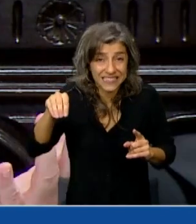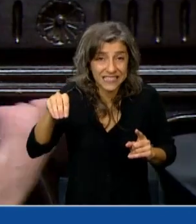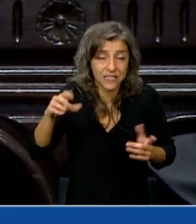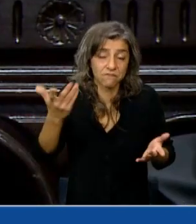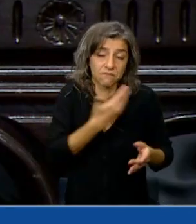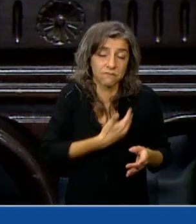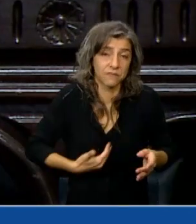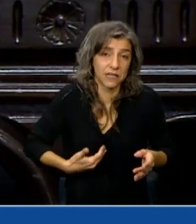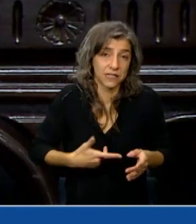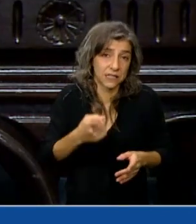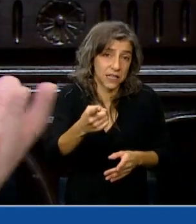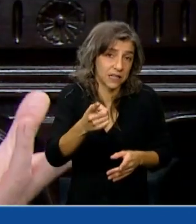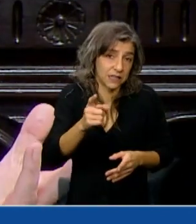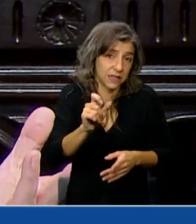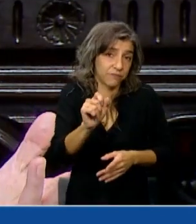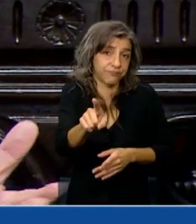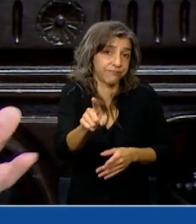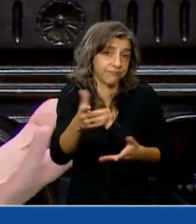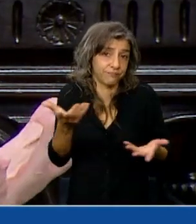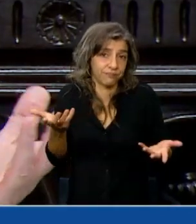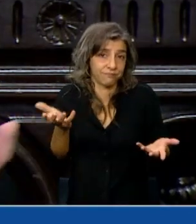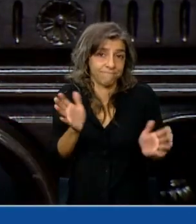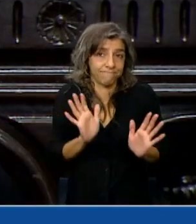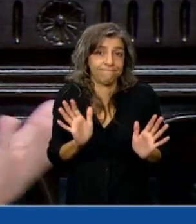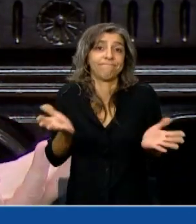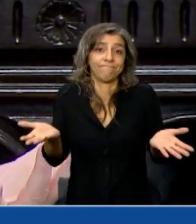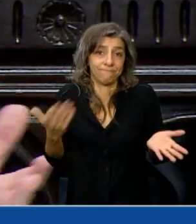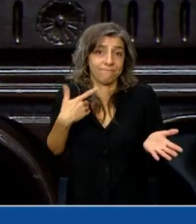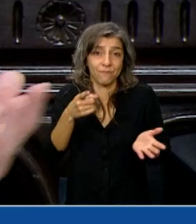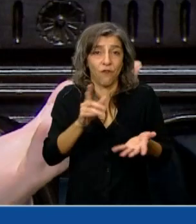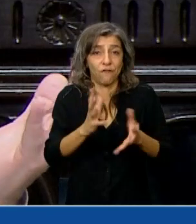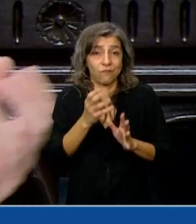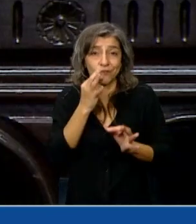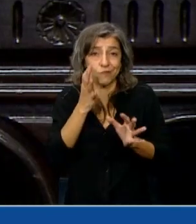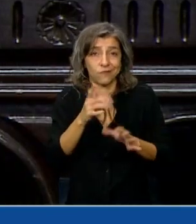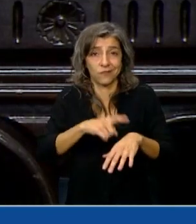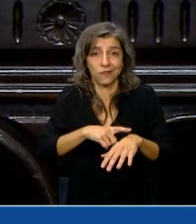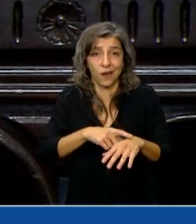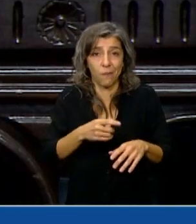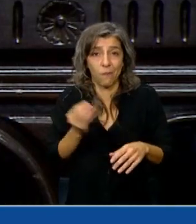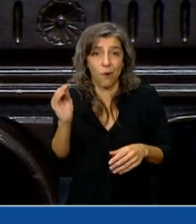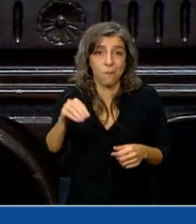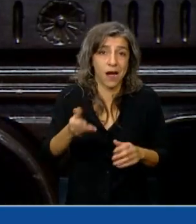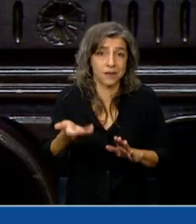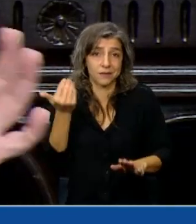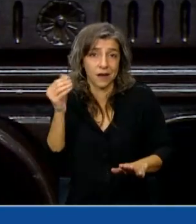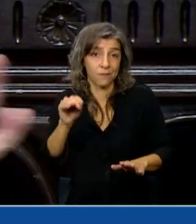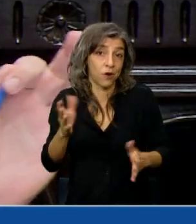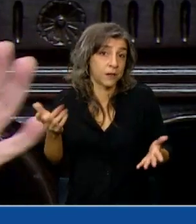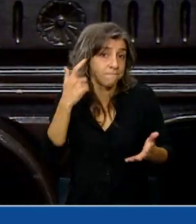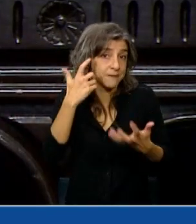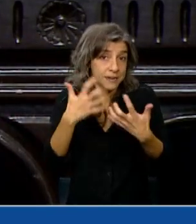Cámara, cosa que obviamente nos parece discrecional ese manejo. Ya se lo he dicho muchas veces, usted no reflexiona sobre